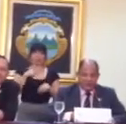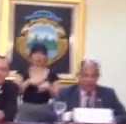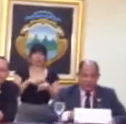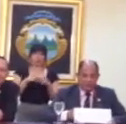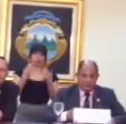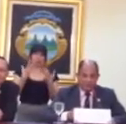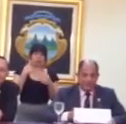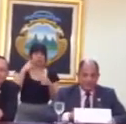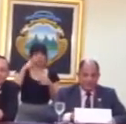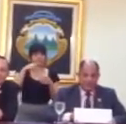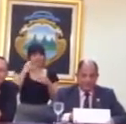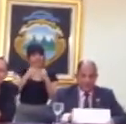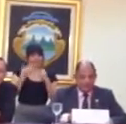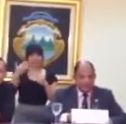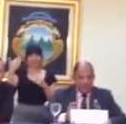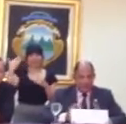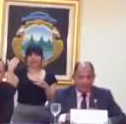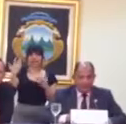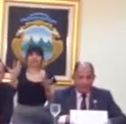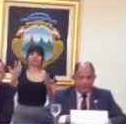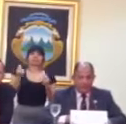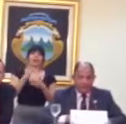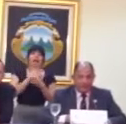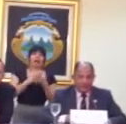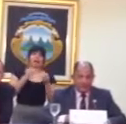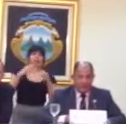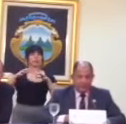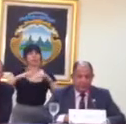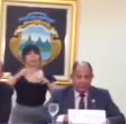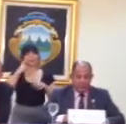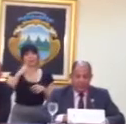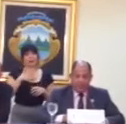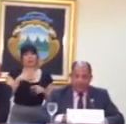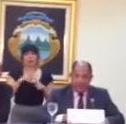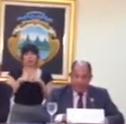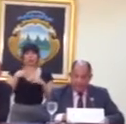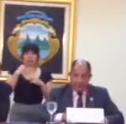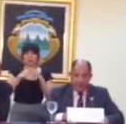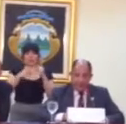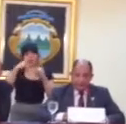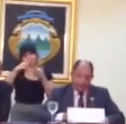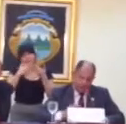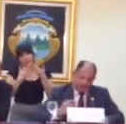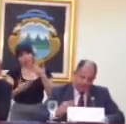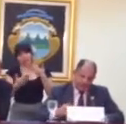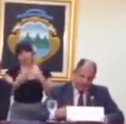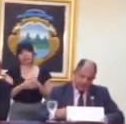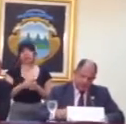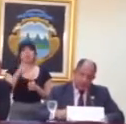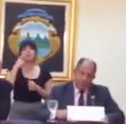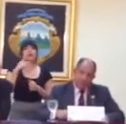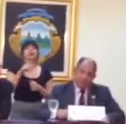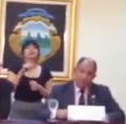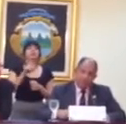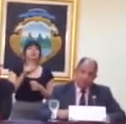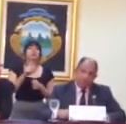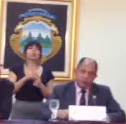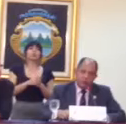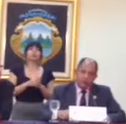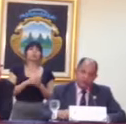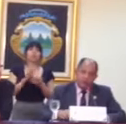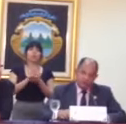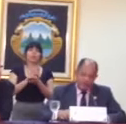comprenderá. Los últimos días han sido algo movidos para mí, así que no he podido terminar de leerlo. Me parece